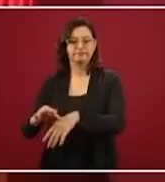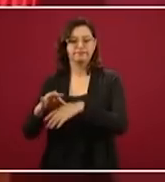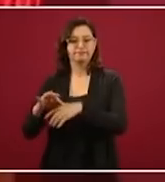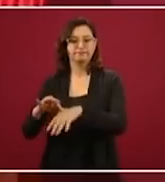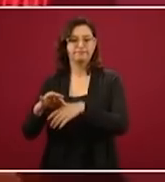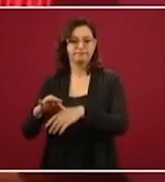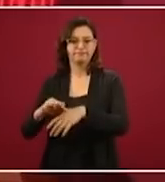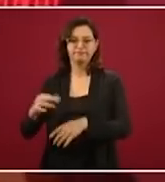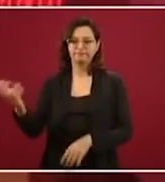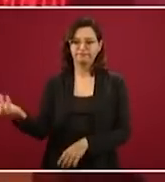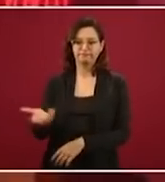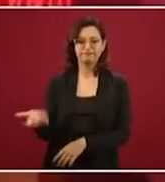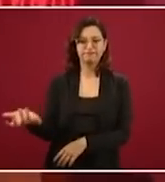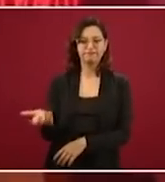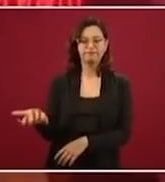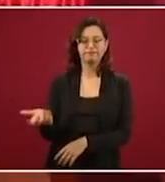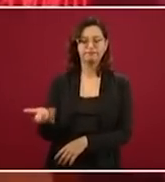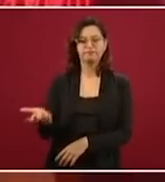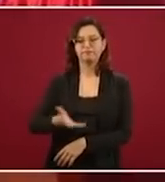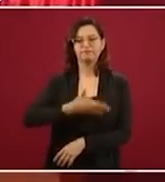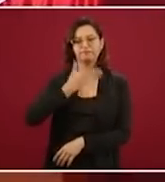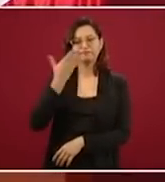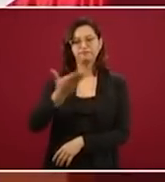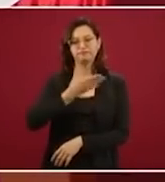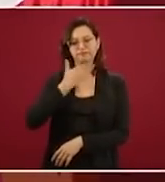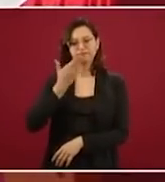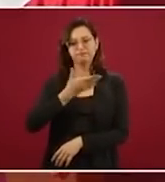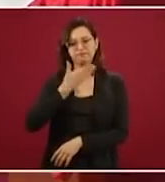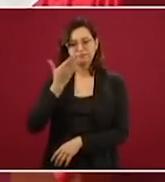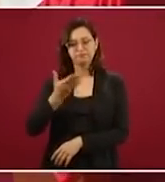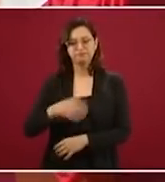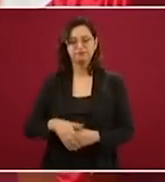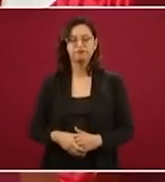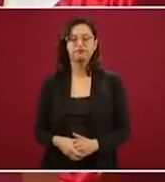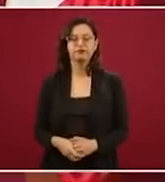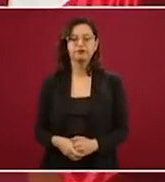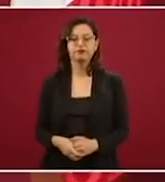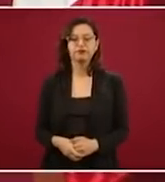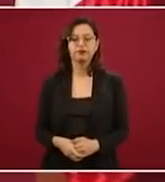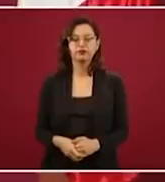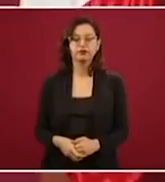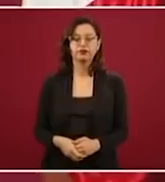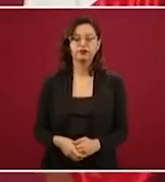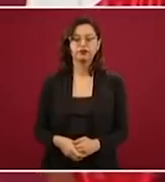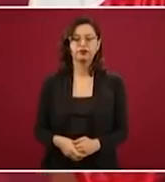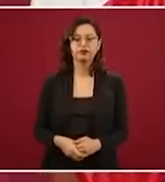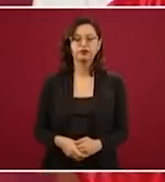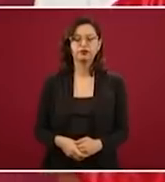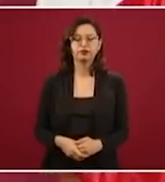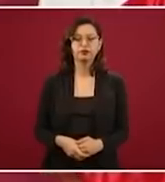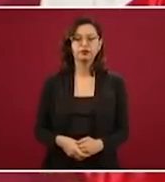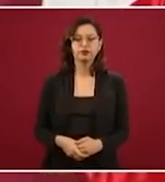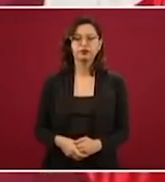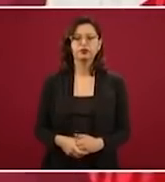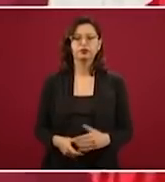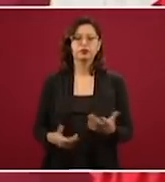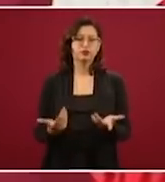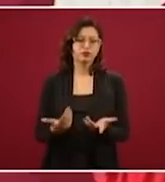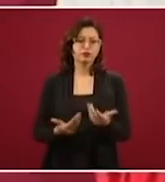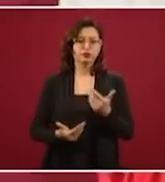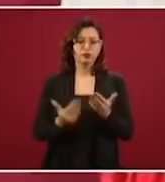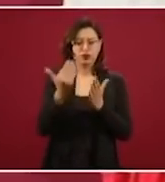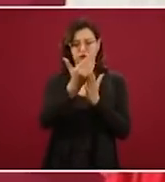realidad, en práctica cotidiana. Y es un procedimiento